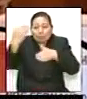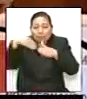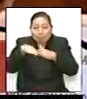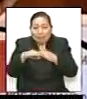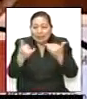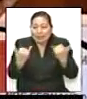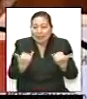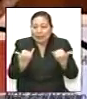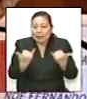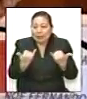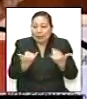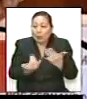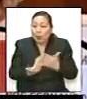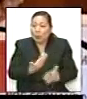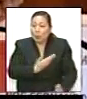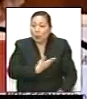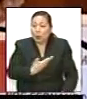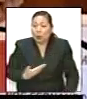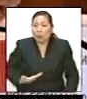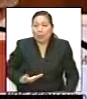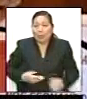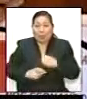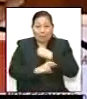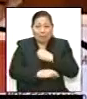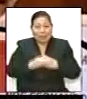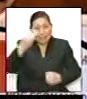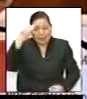ahora este nuevo gobierno mexicano